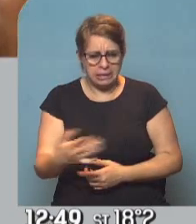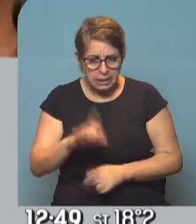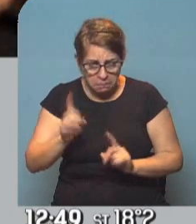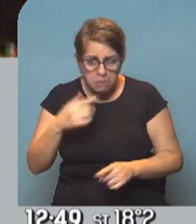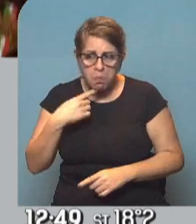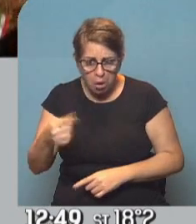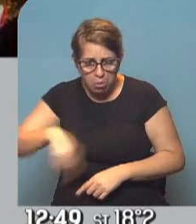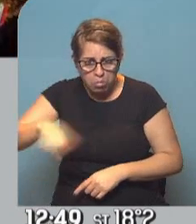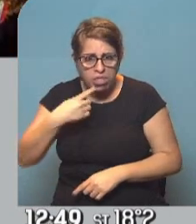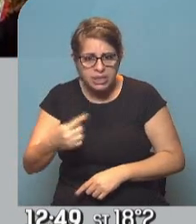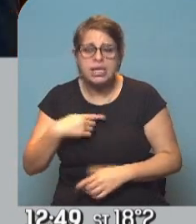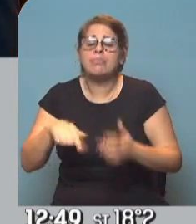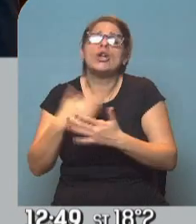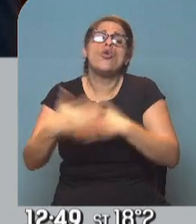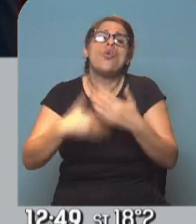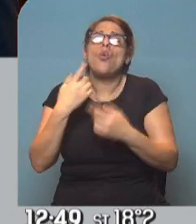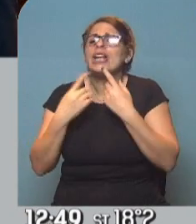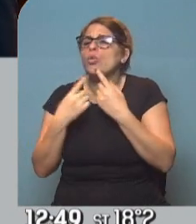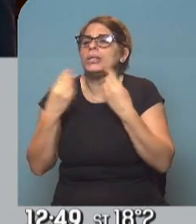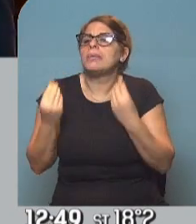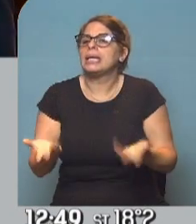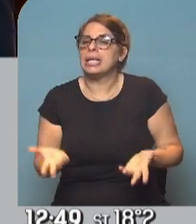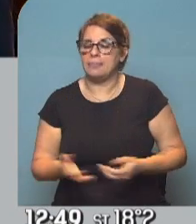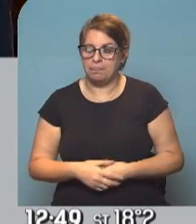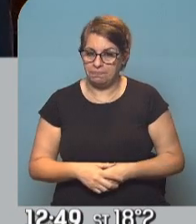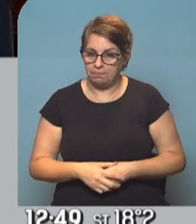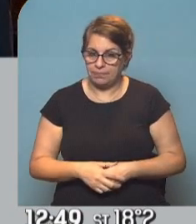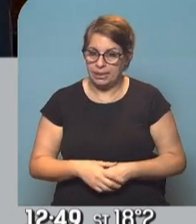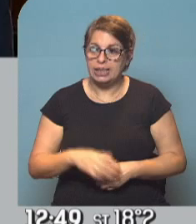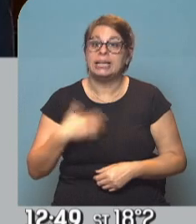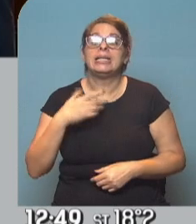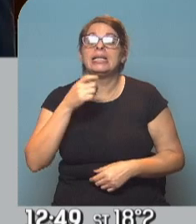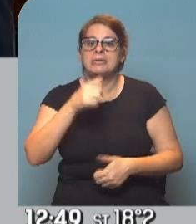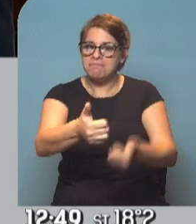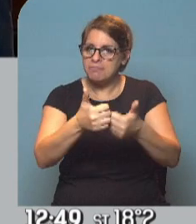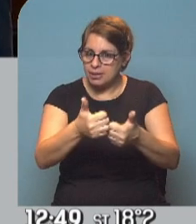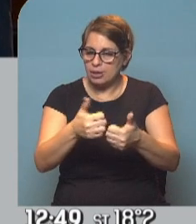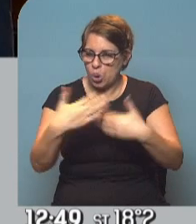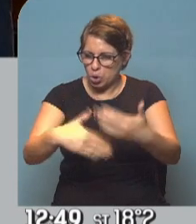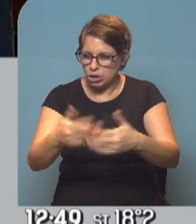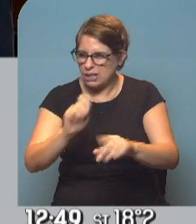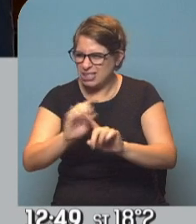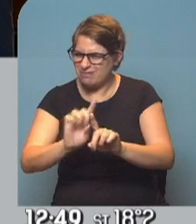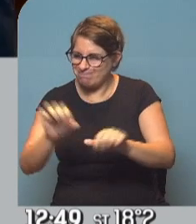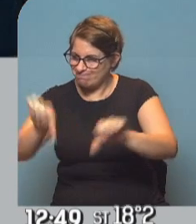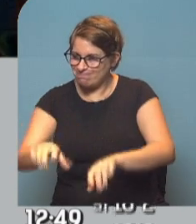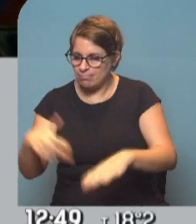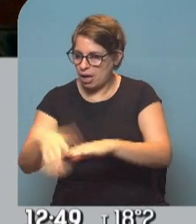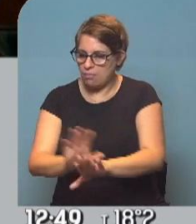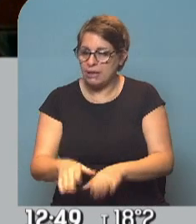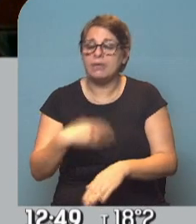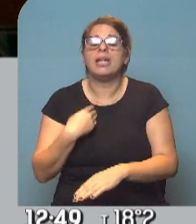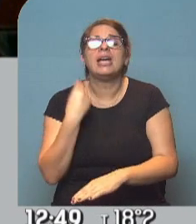dicen, pero bueno, jugar con las encuestas a ver qué es lo que da mejor justamente para posicionarse como